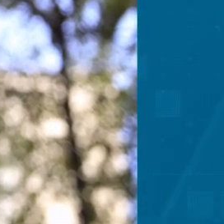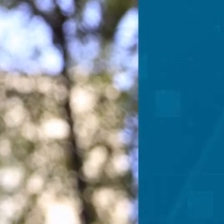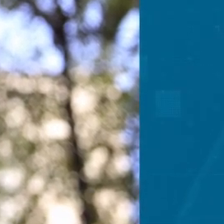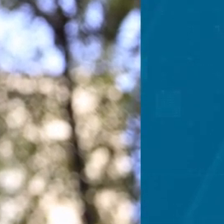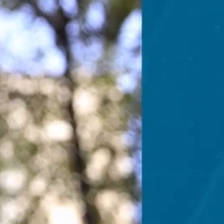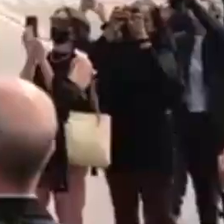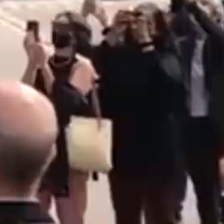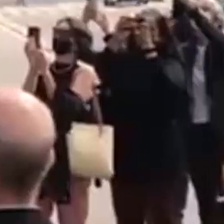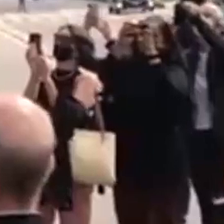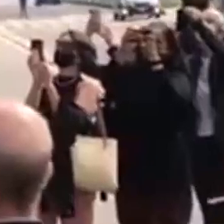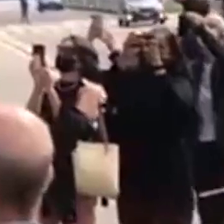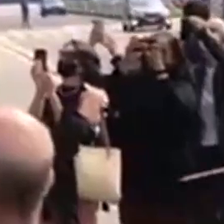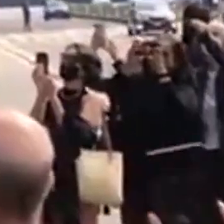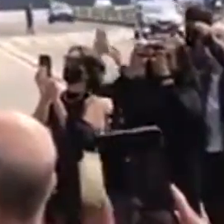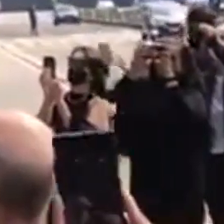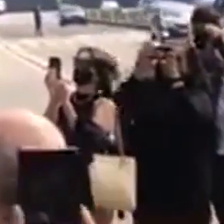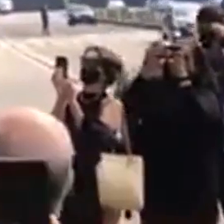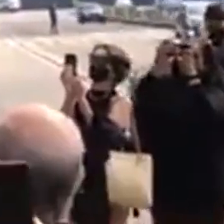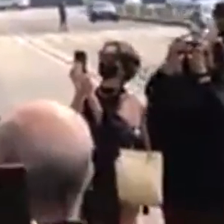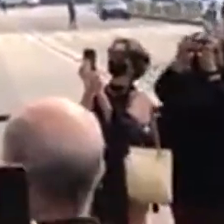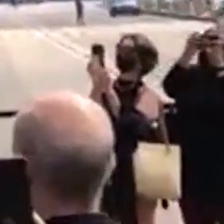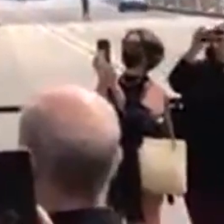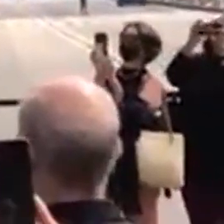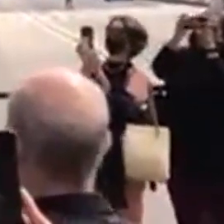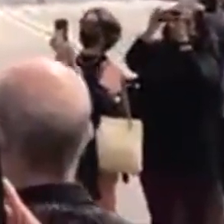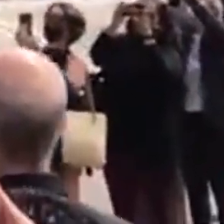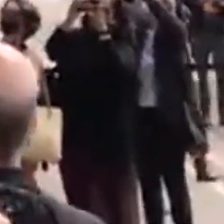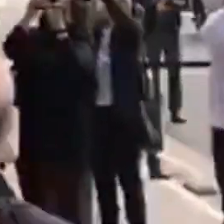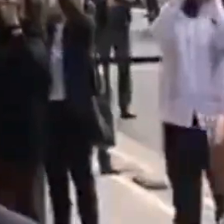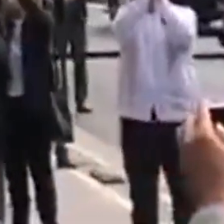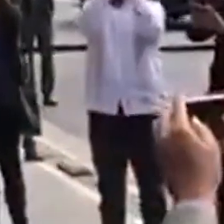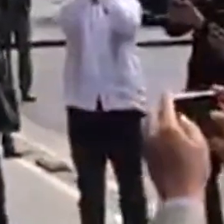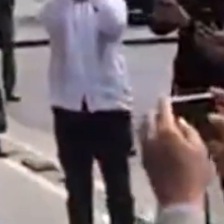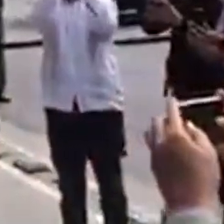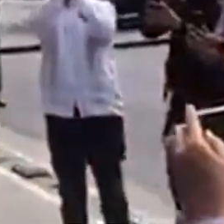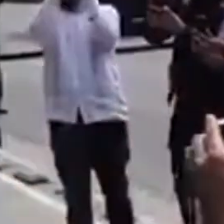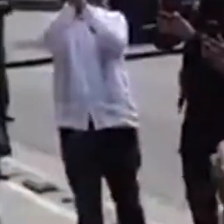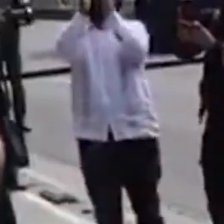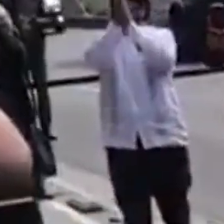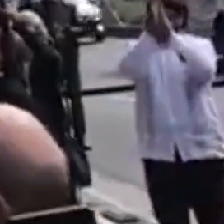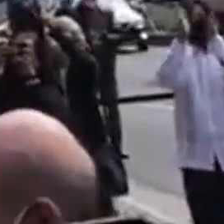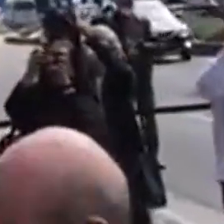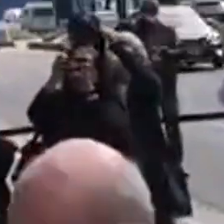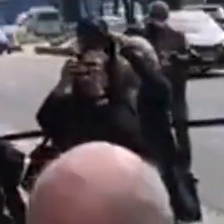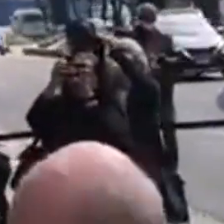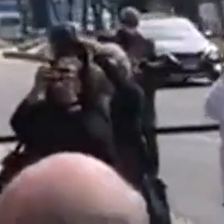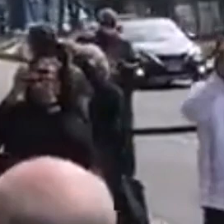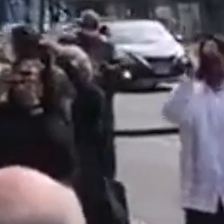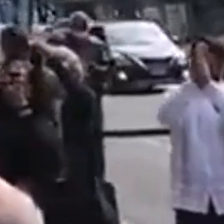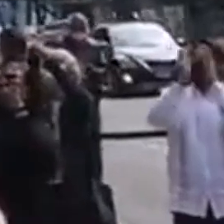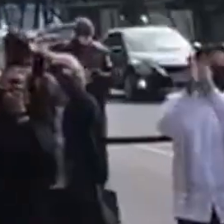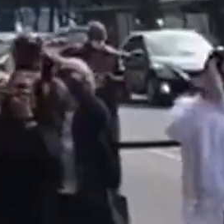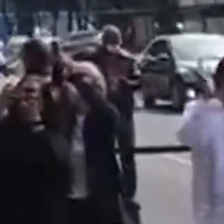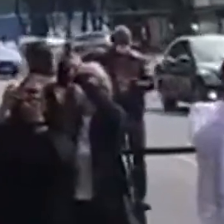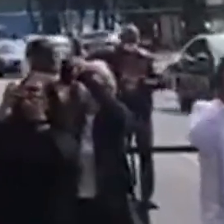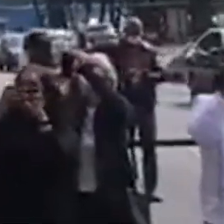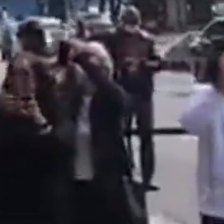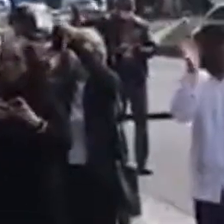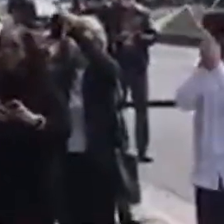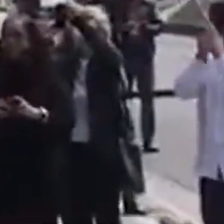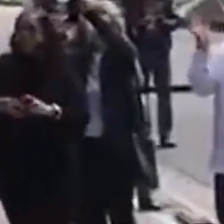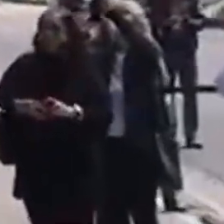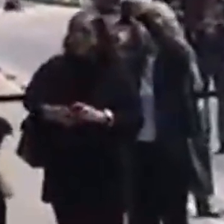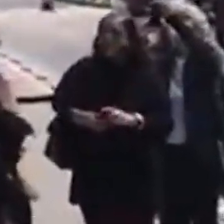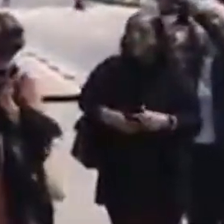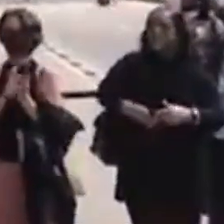y Margarita Maza, las cuales eran parte del Paseo de las Heroínas, ubicado sobre Paseo de la Reforma de la Glorieta del Ángel a la Puerta de los Leones. Indicó